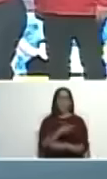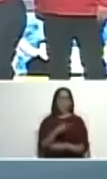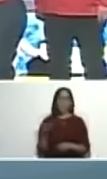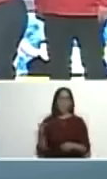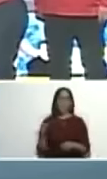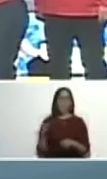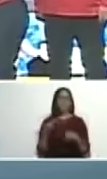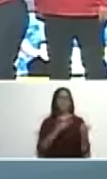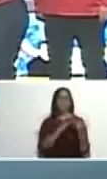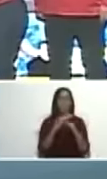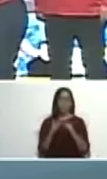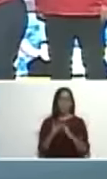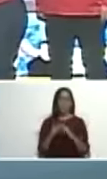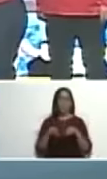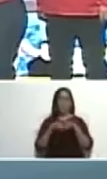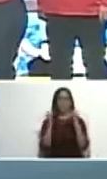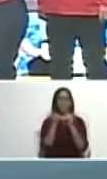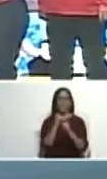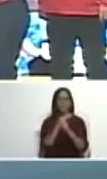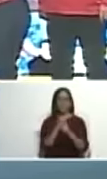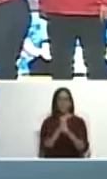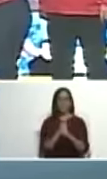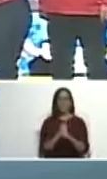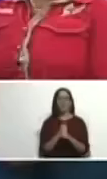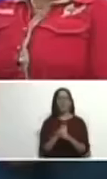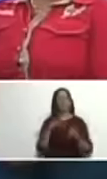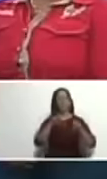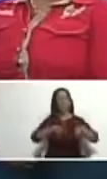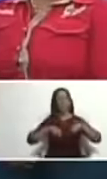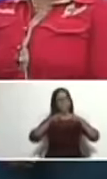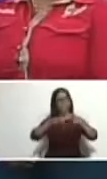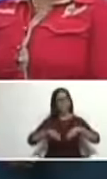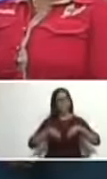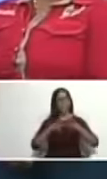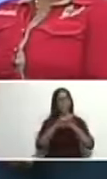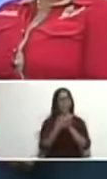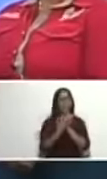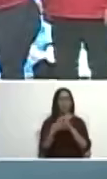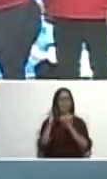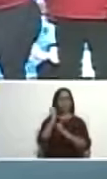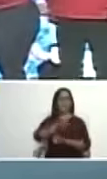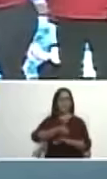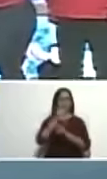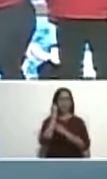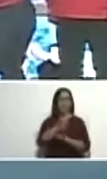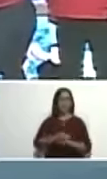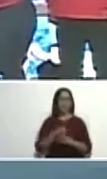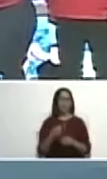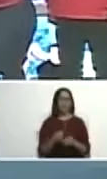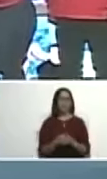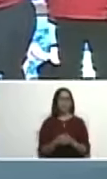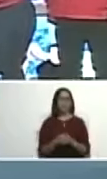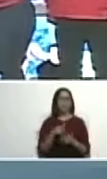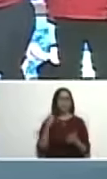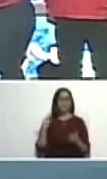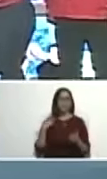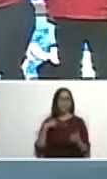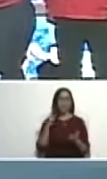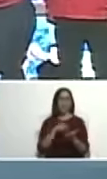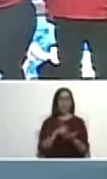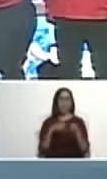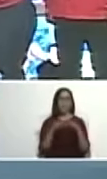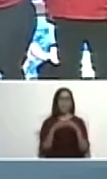de las comunas, la clase obrera, los campesinos, los barrios, los pescadores, presidente. Pescadores, pescadoras. Aquí también tenemos